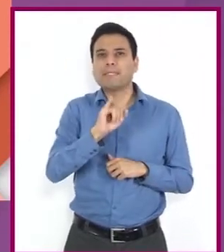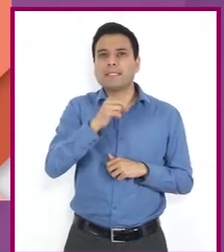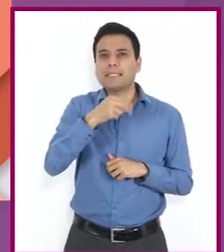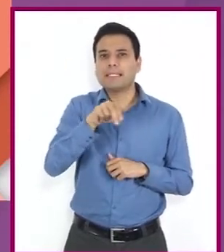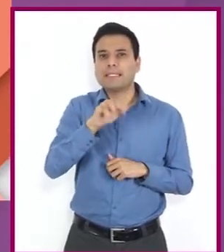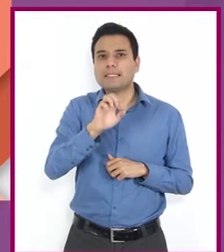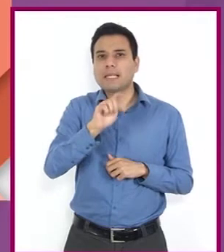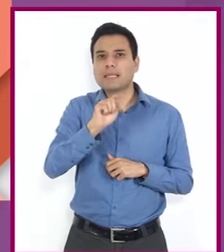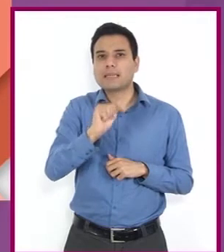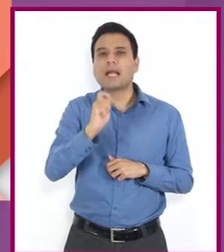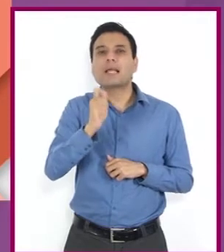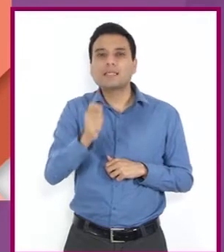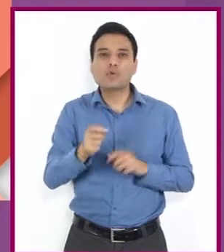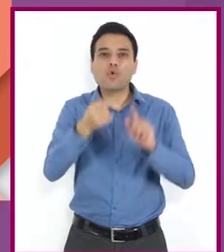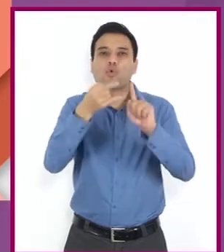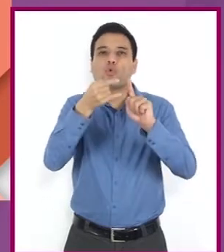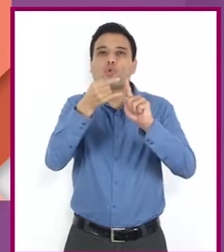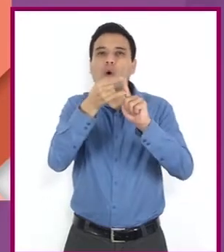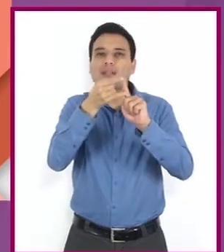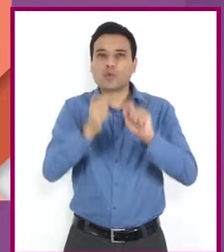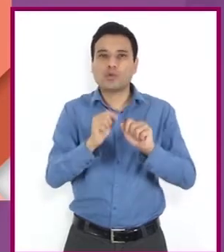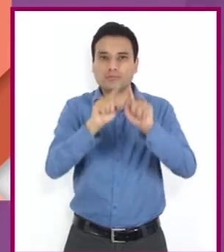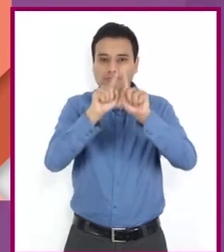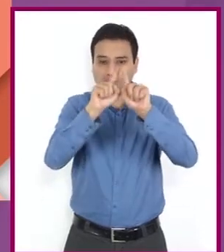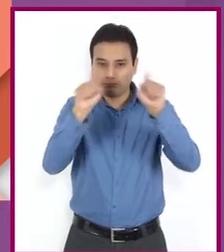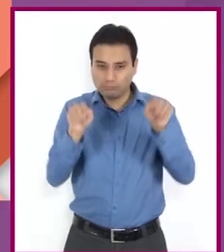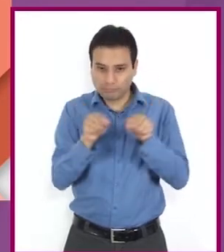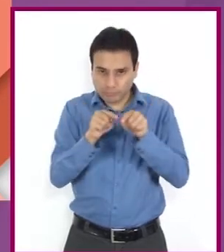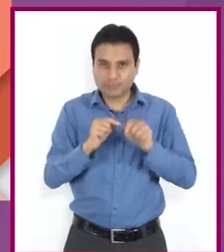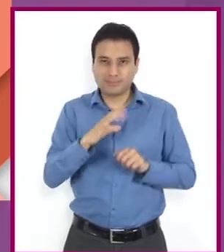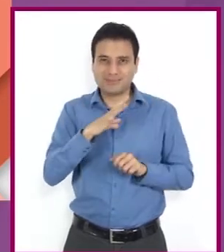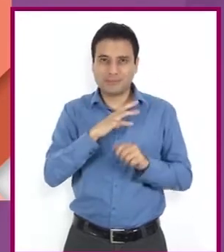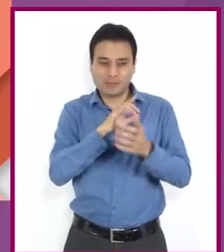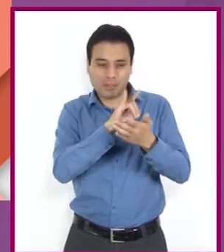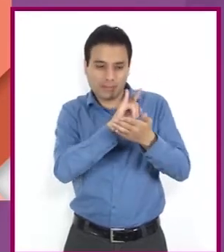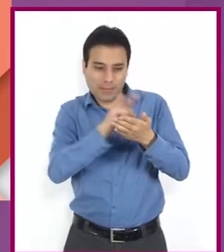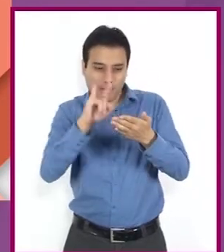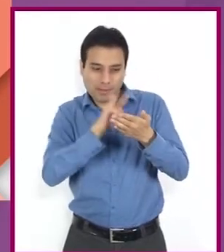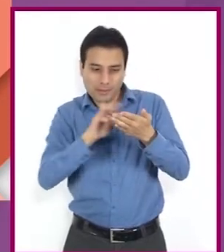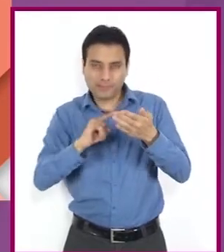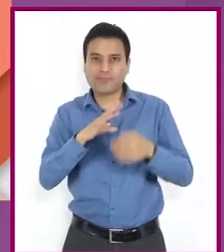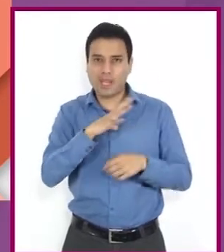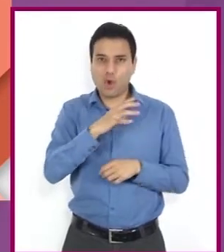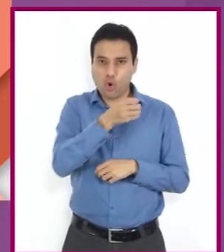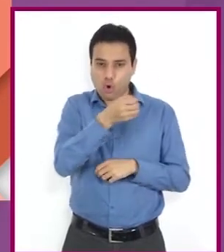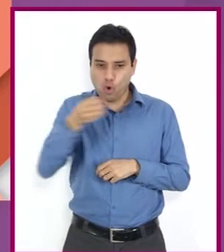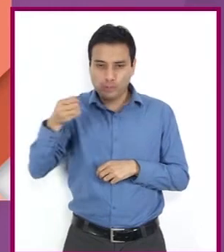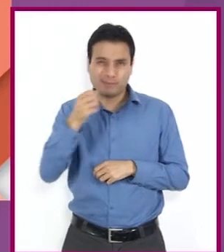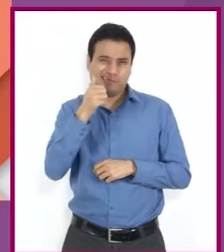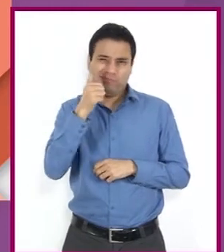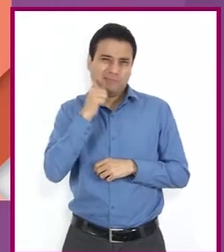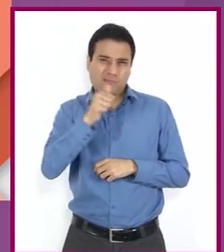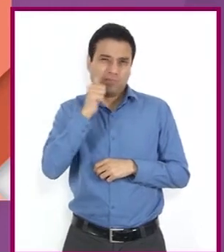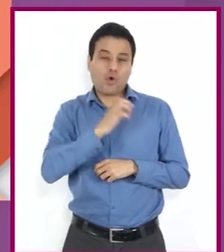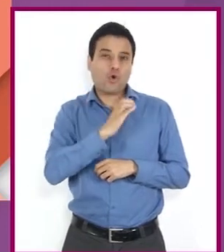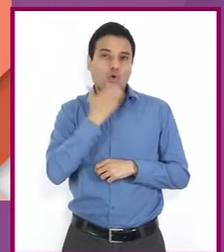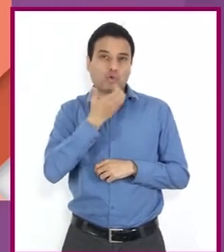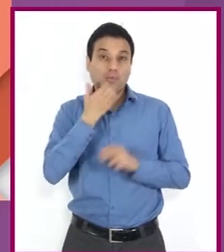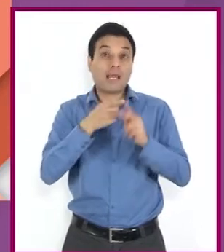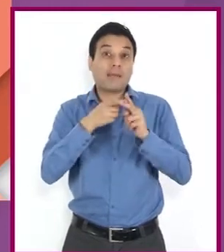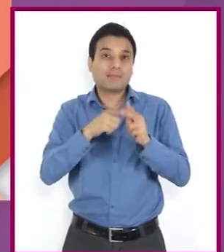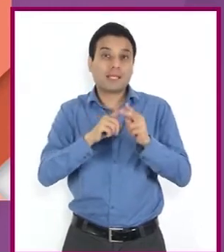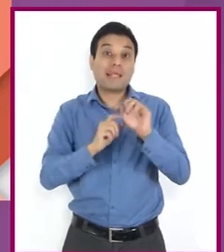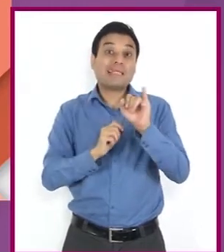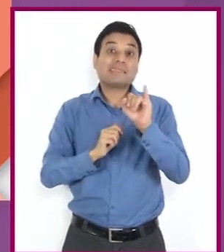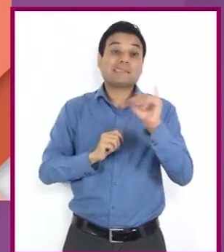lo que sucede en la historia y siguen un orden. Por lo general, se leen de izquierda a derecha y